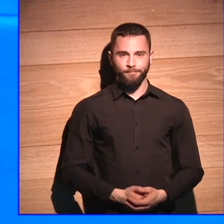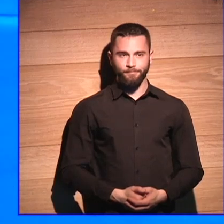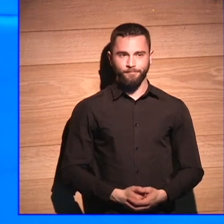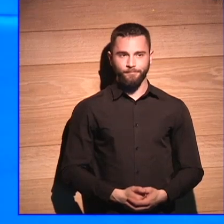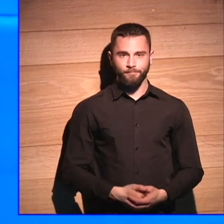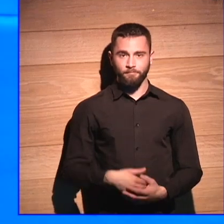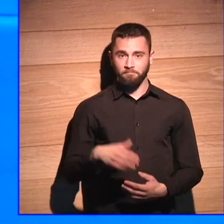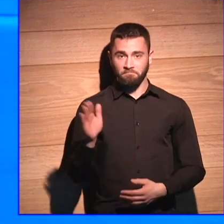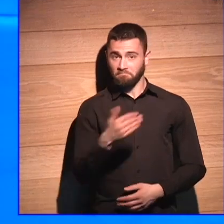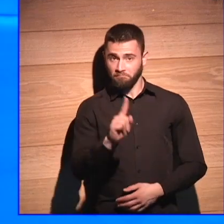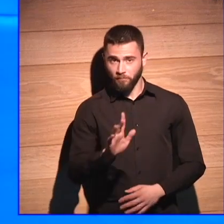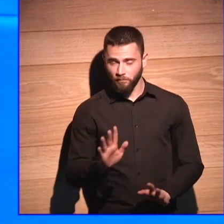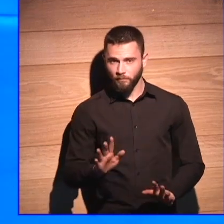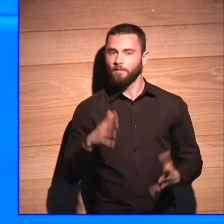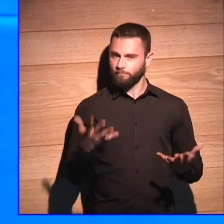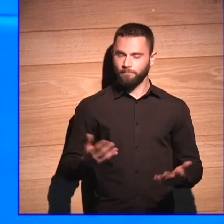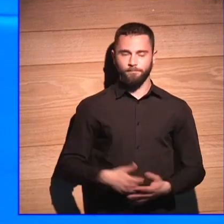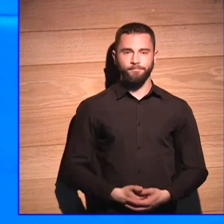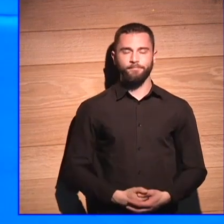Pues ya no pasa.